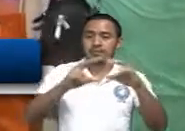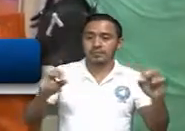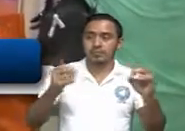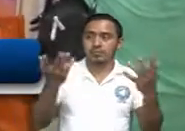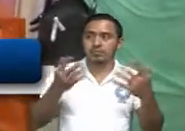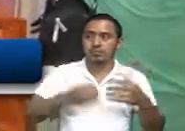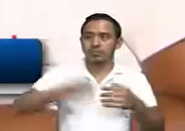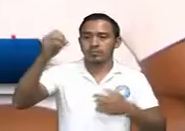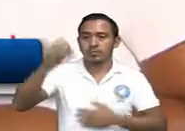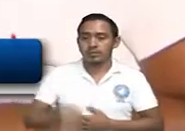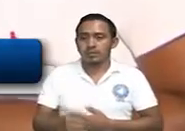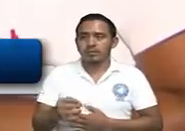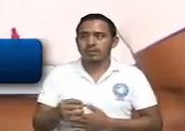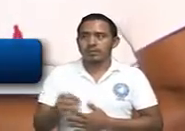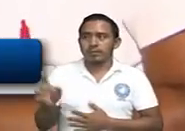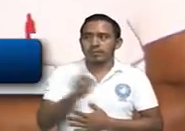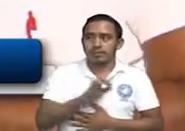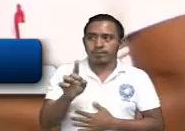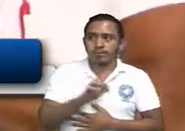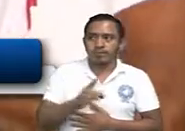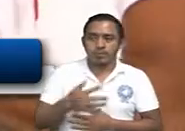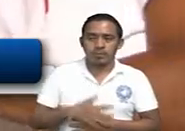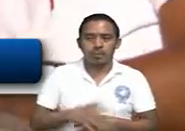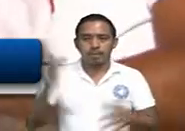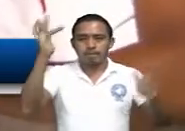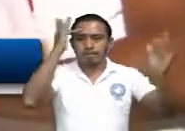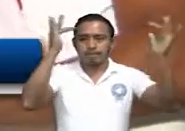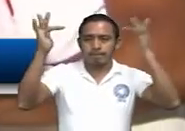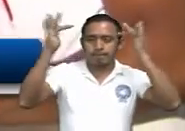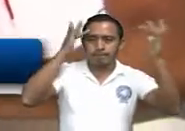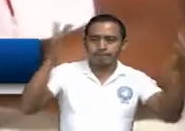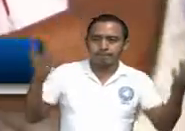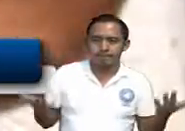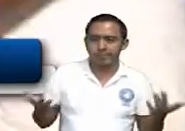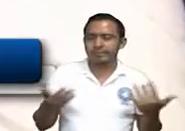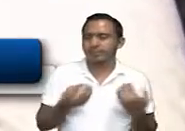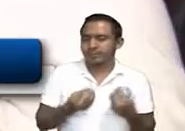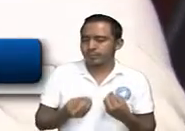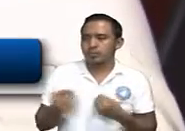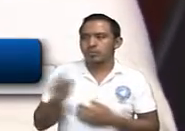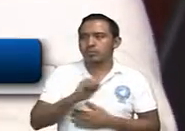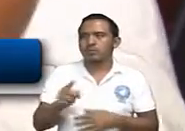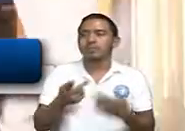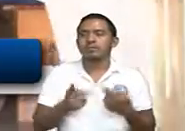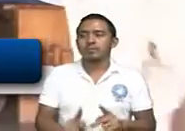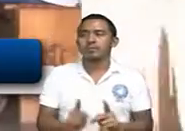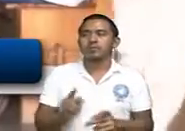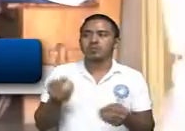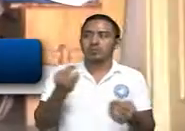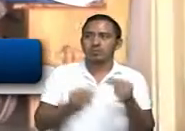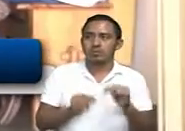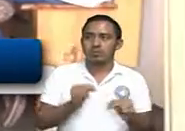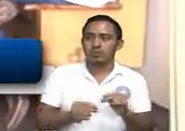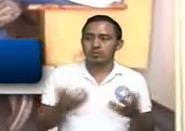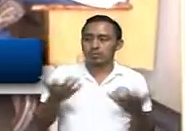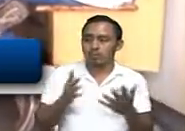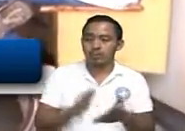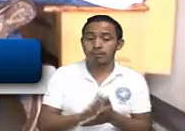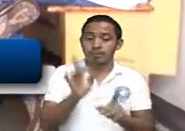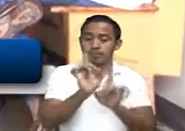número no es una cuestión que debería de preocupar así de forma alarmante, pero creo que más allá de números estamos hablando del nivel de